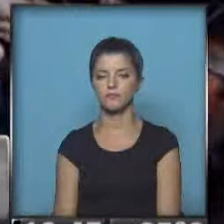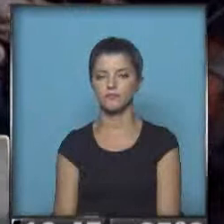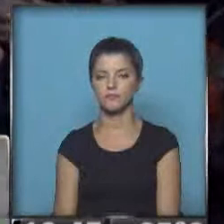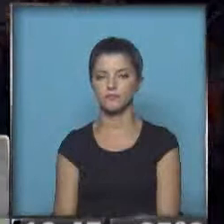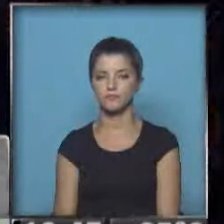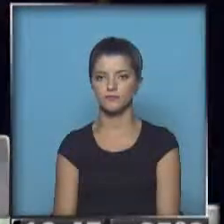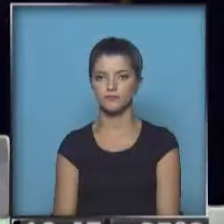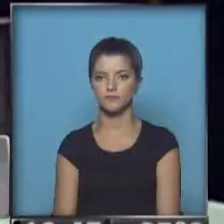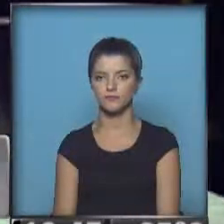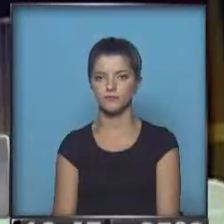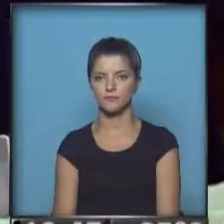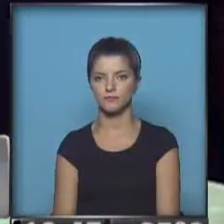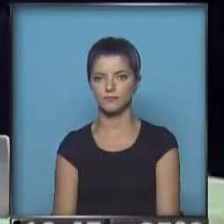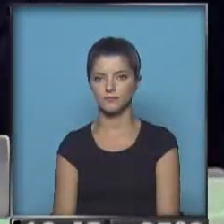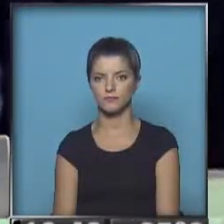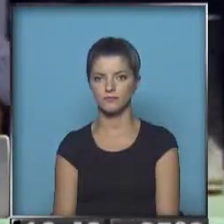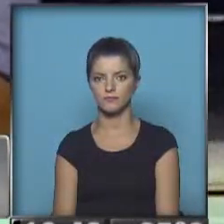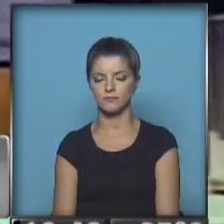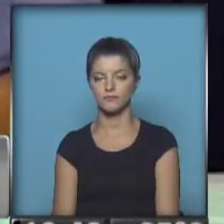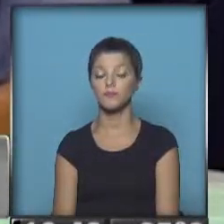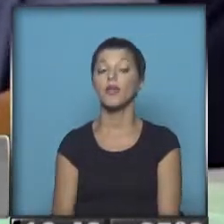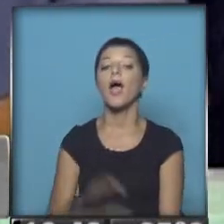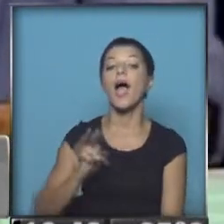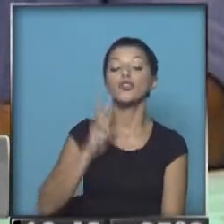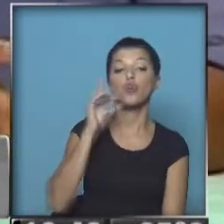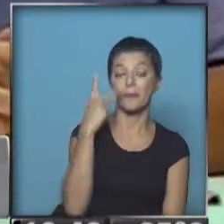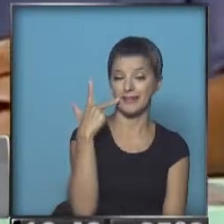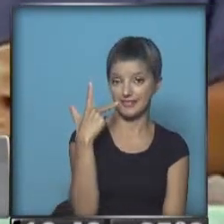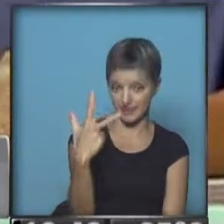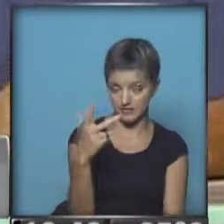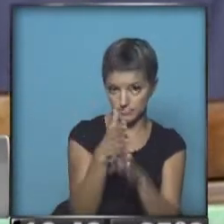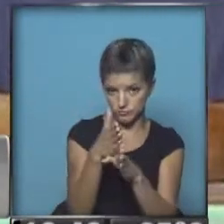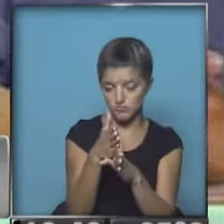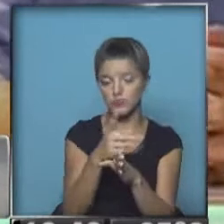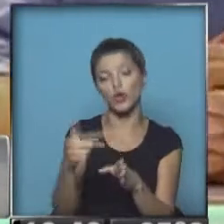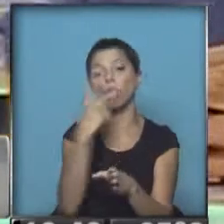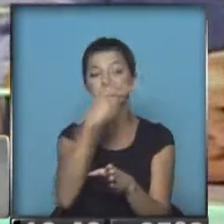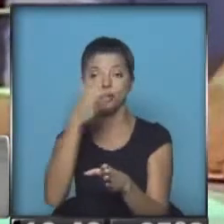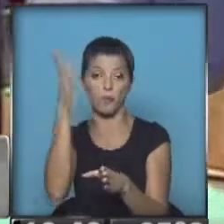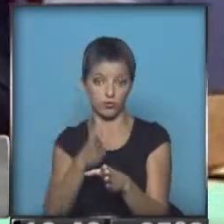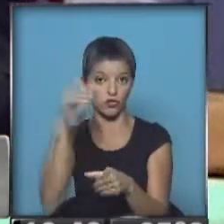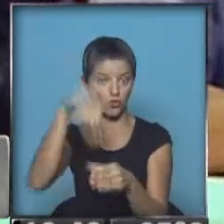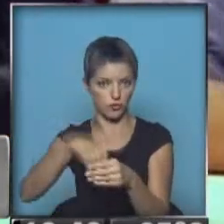Y precisamente en el año 2013, con apenas un 22% de los votos,